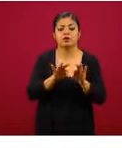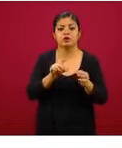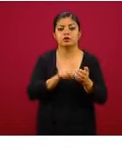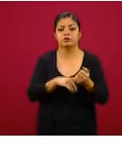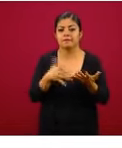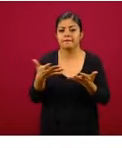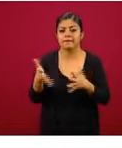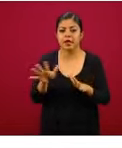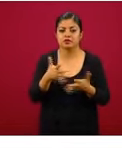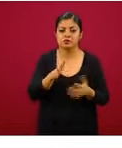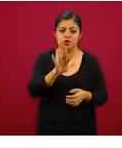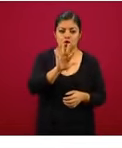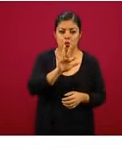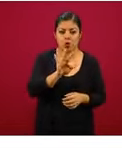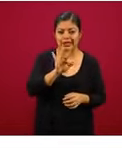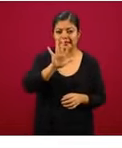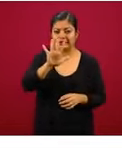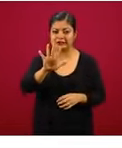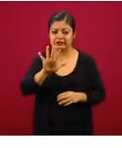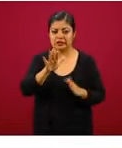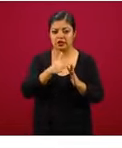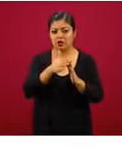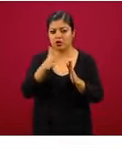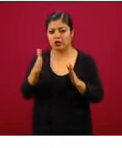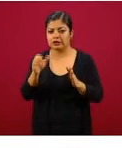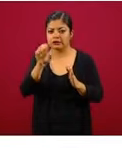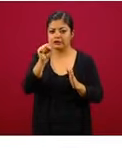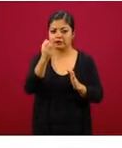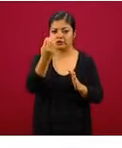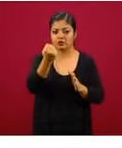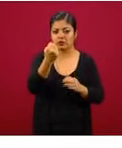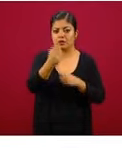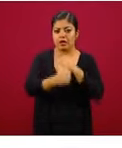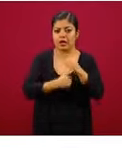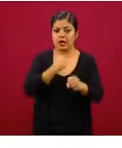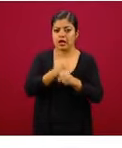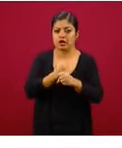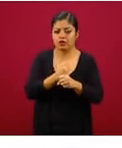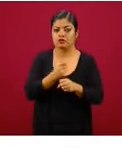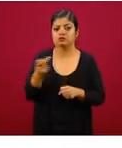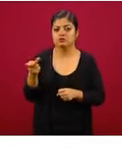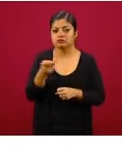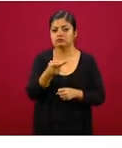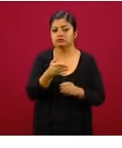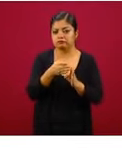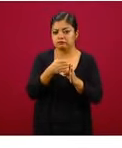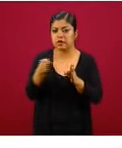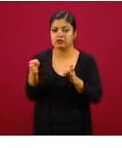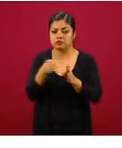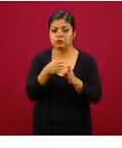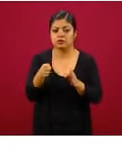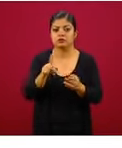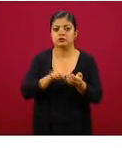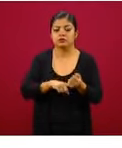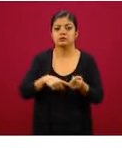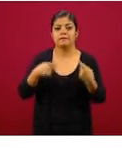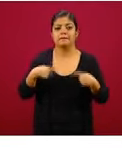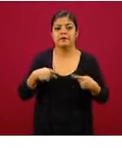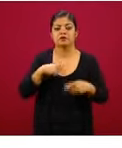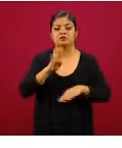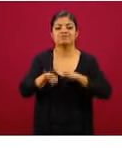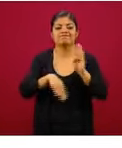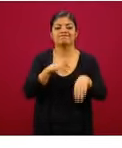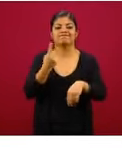entre los 45 y 69 años, que es también donde se concentran muchas de las comorbilidades de